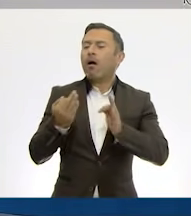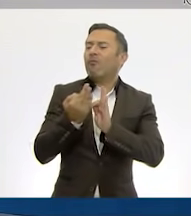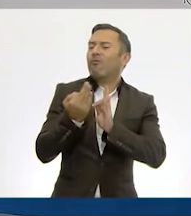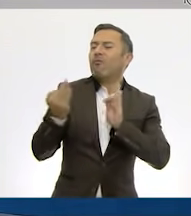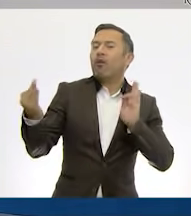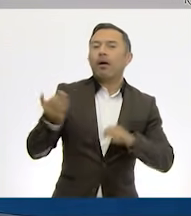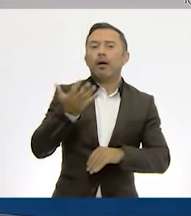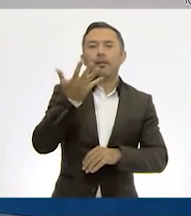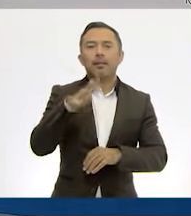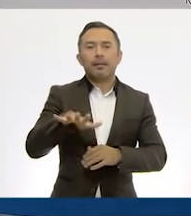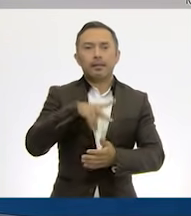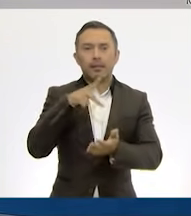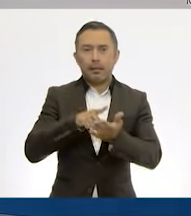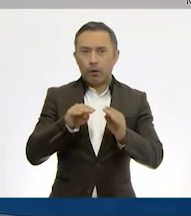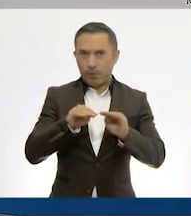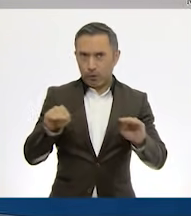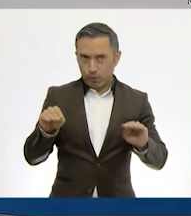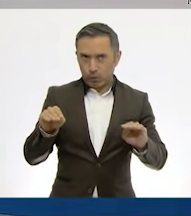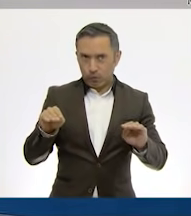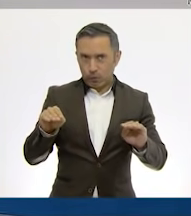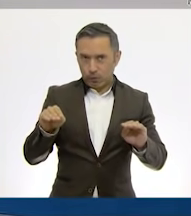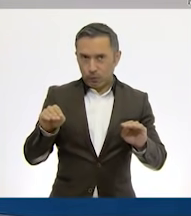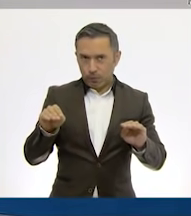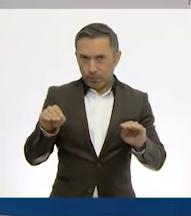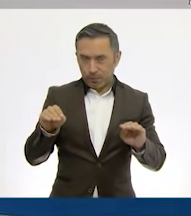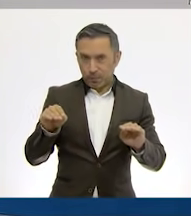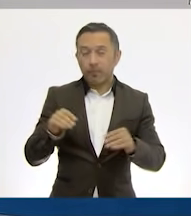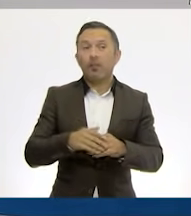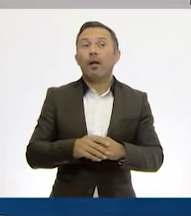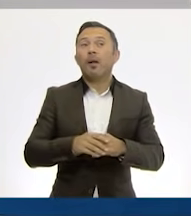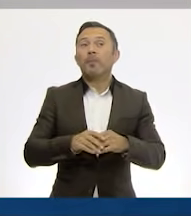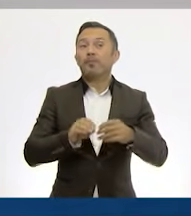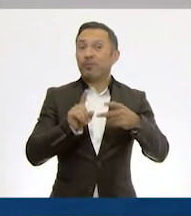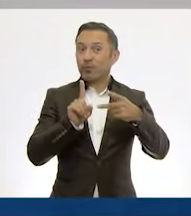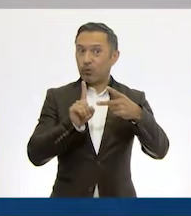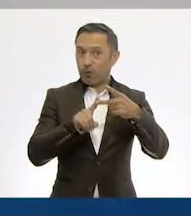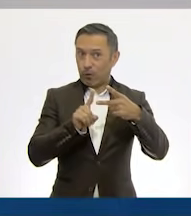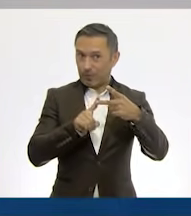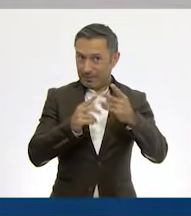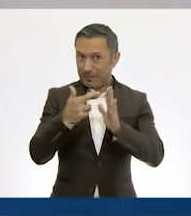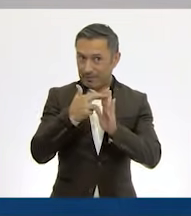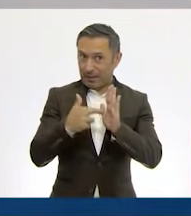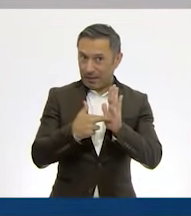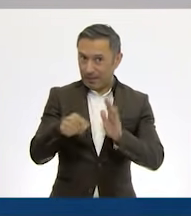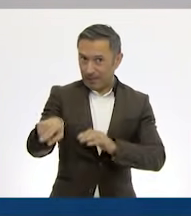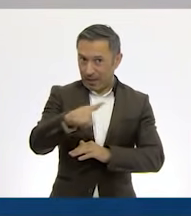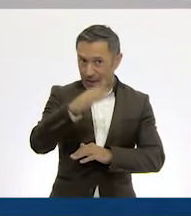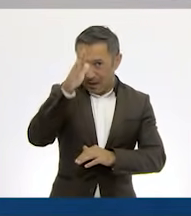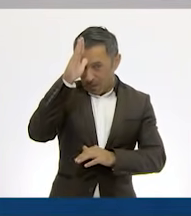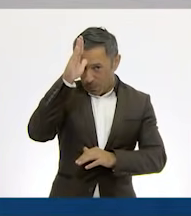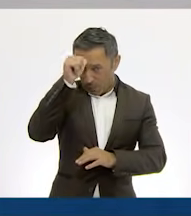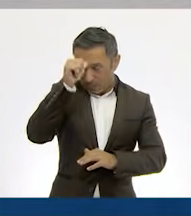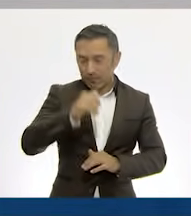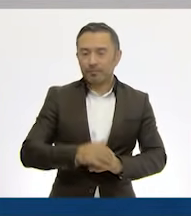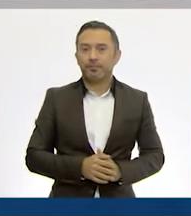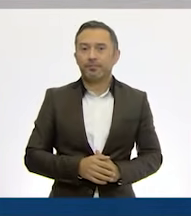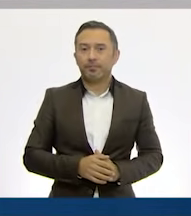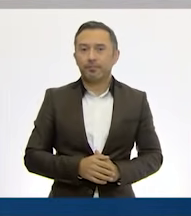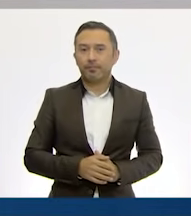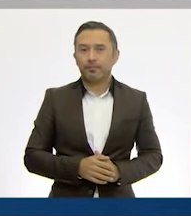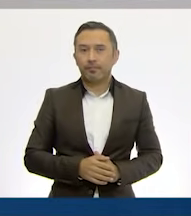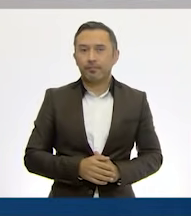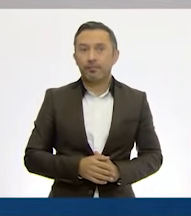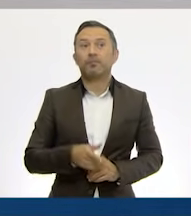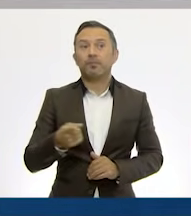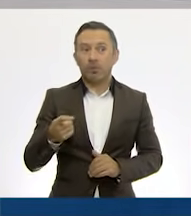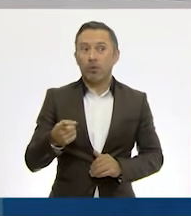Ahora, la número dos, es importante que recordemos que vamos a tomar como referencia todo lo